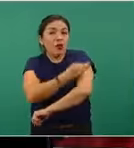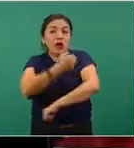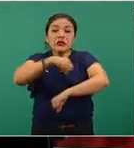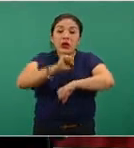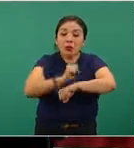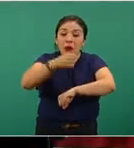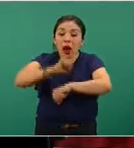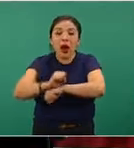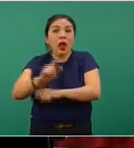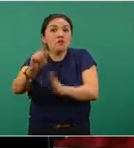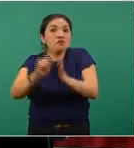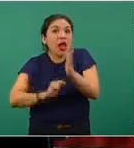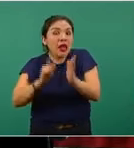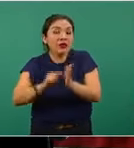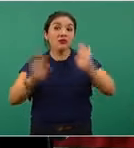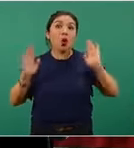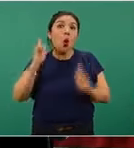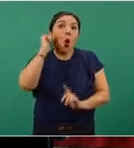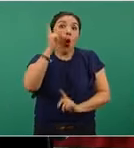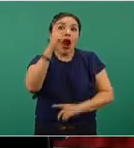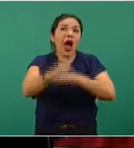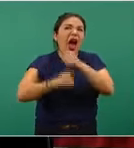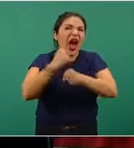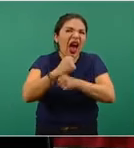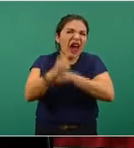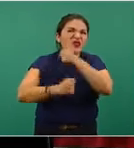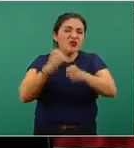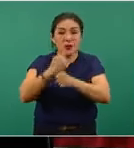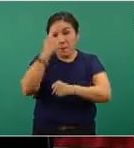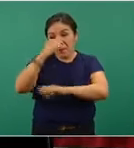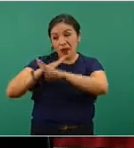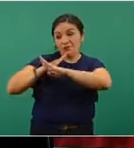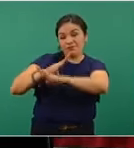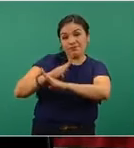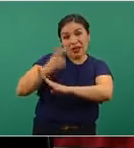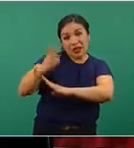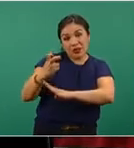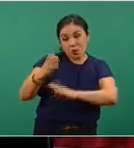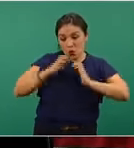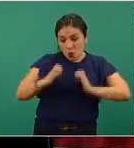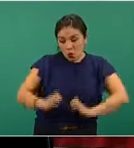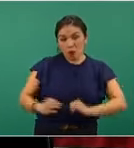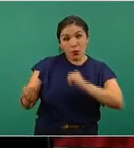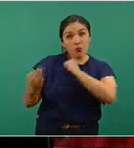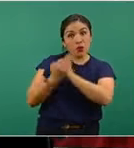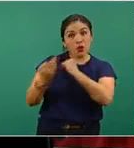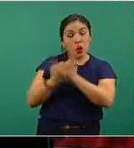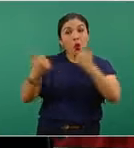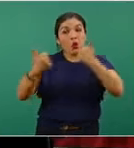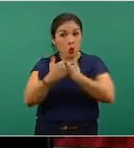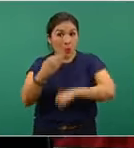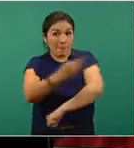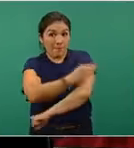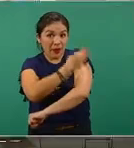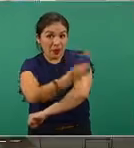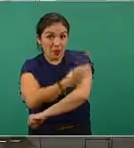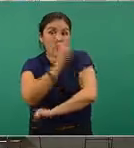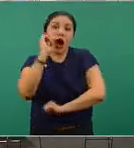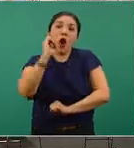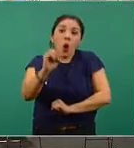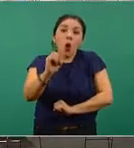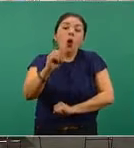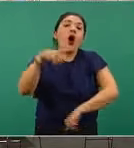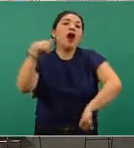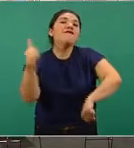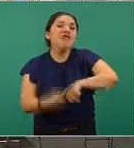en meses, ojalá que en años, de la inmunidad que se produce, ya sea por vacunación o ya sea